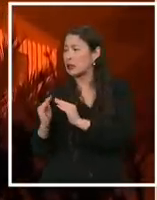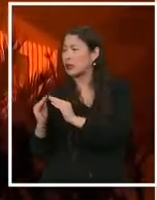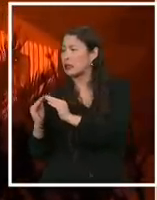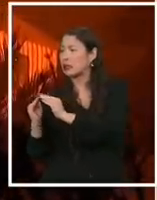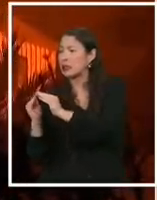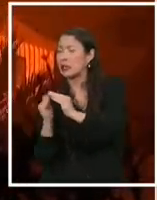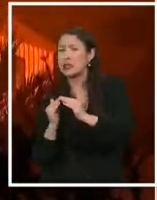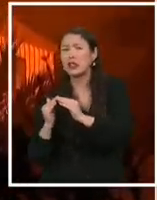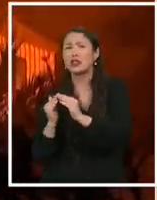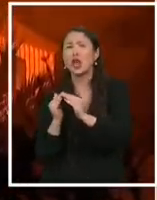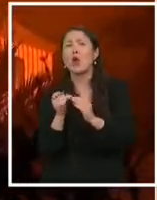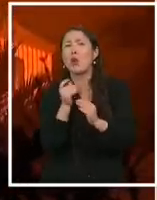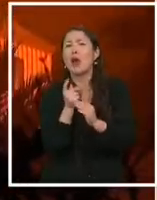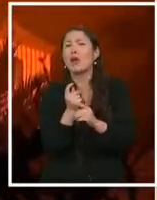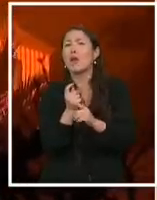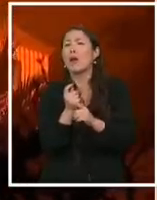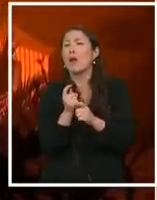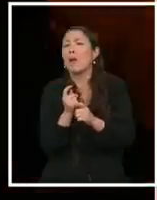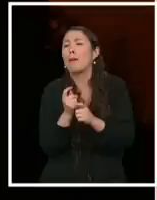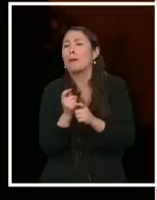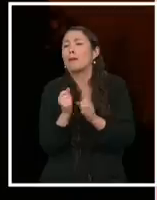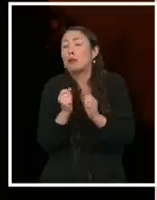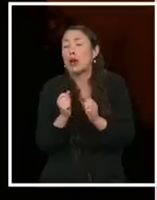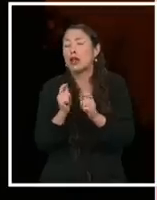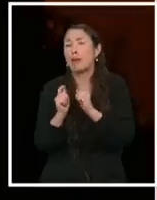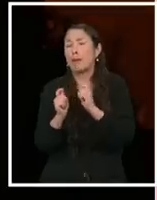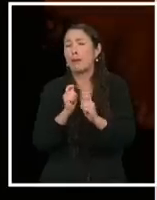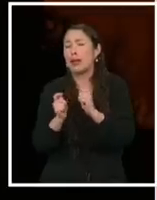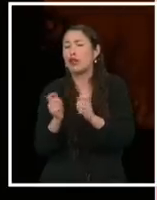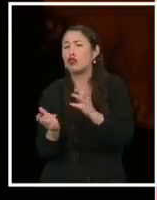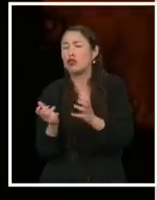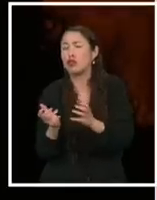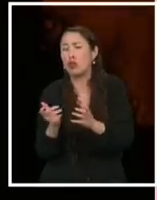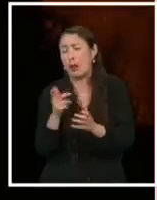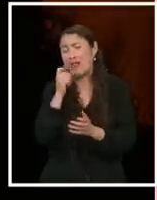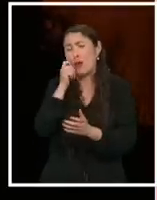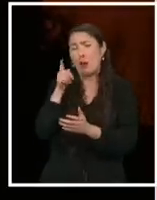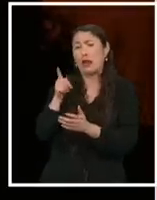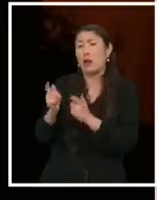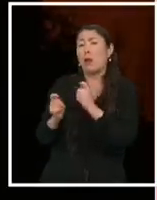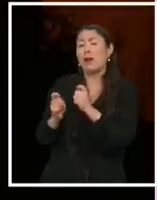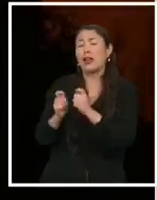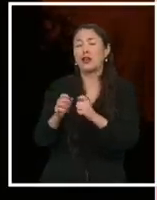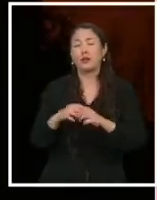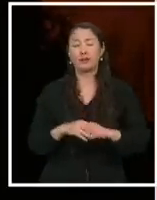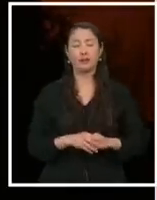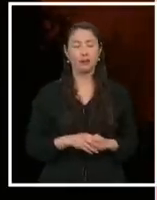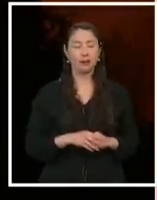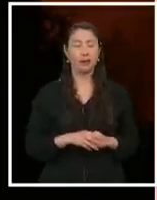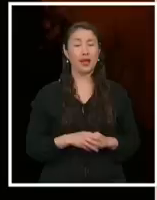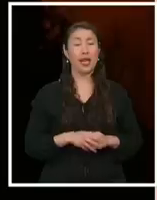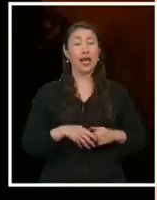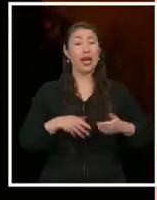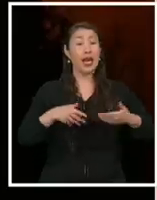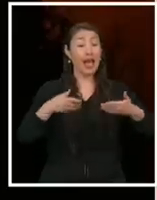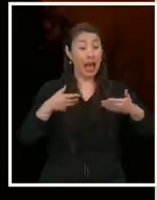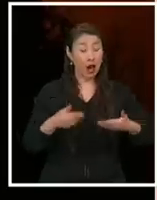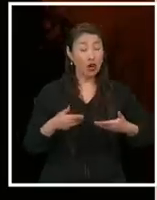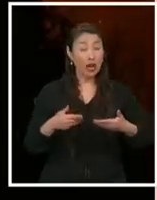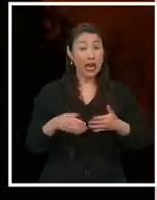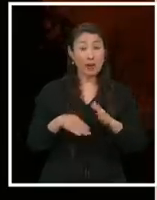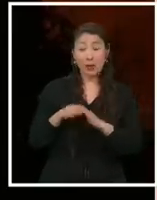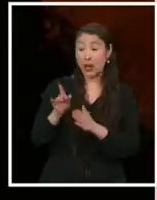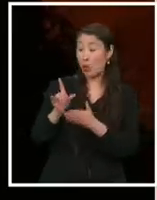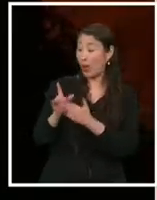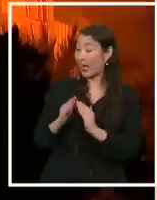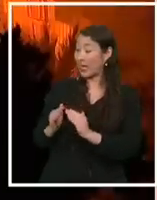está siendo amenazado por el fuego en cuanto a lo humano, no? En este minuto el fuego en la mayoría de